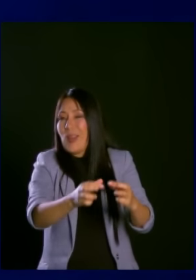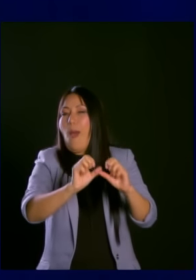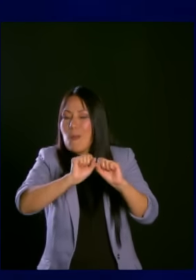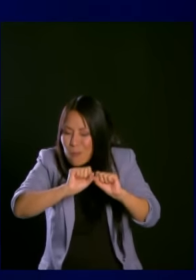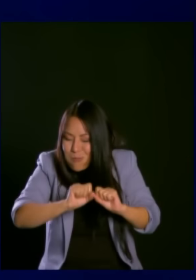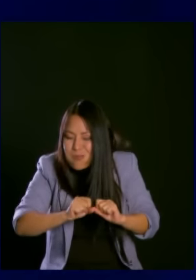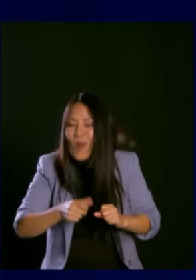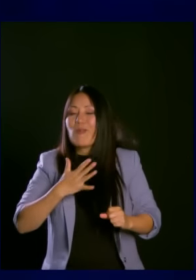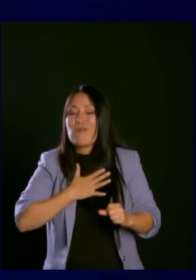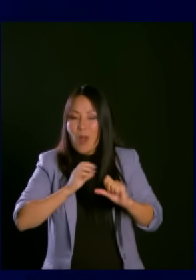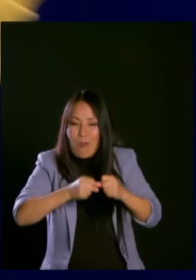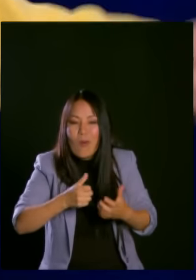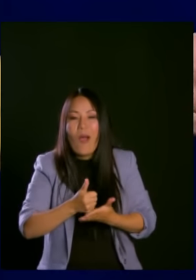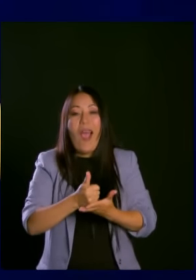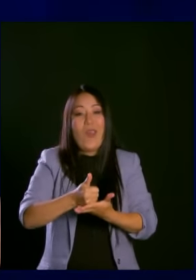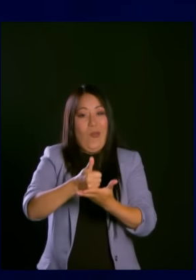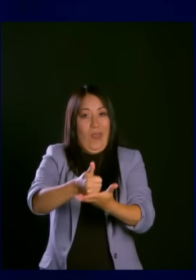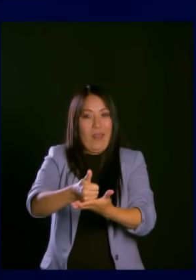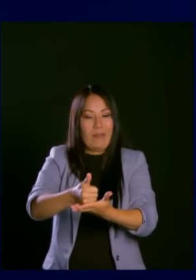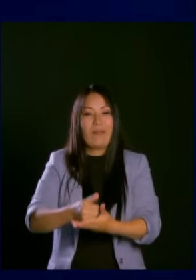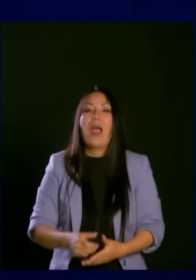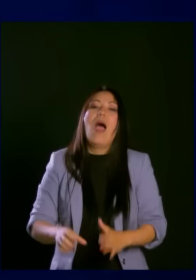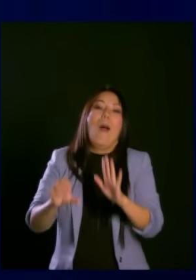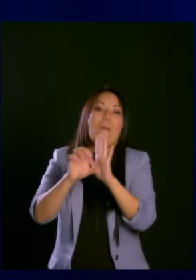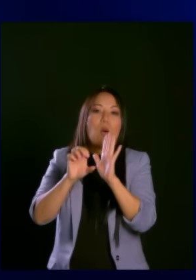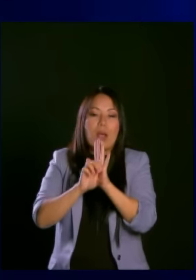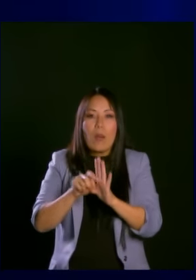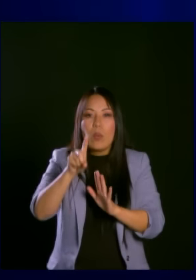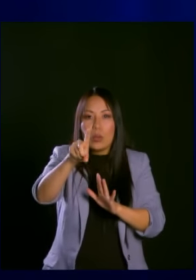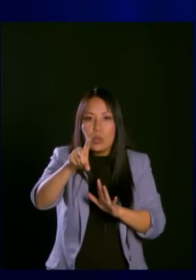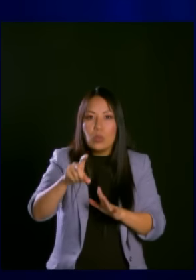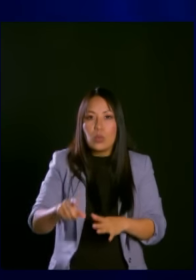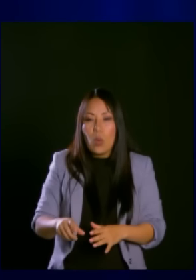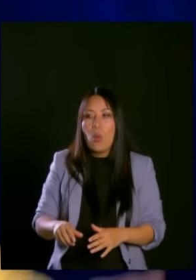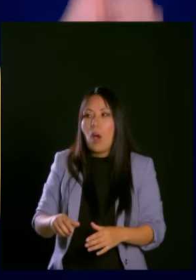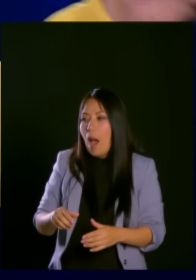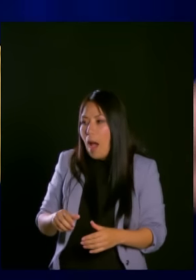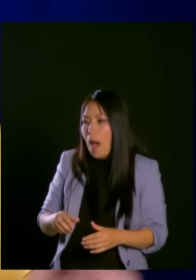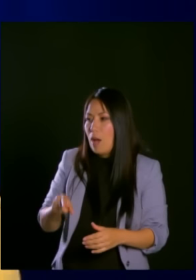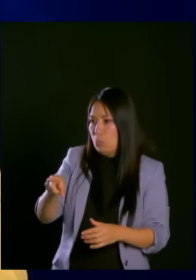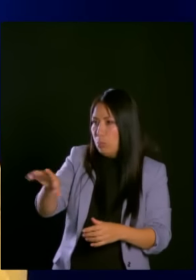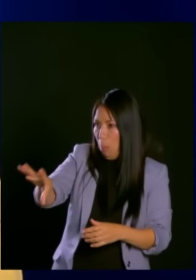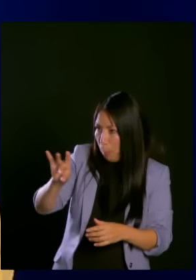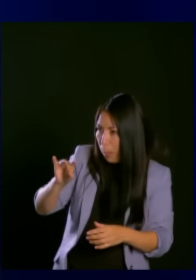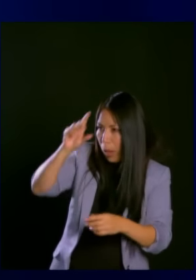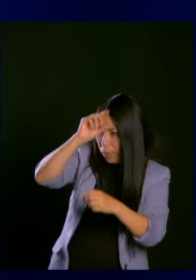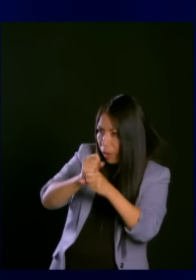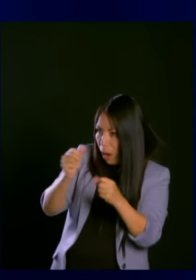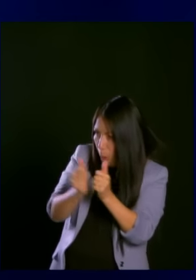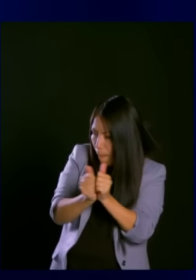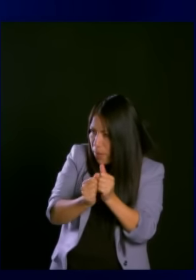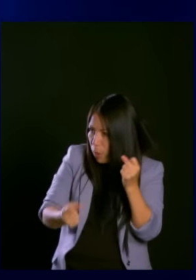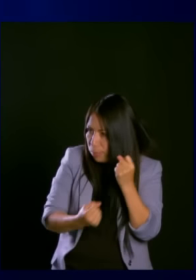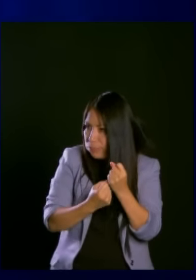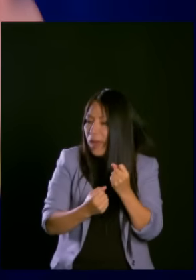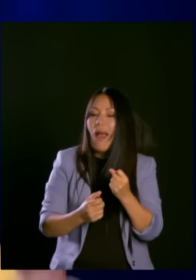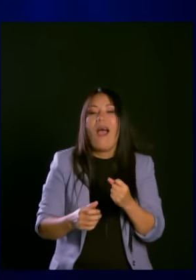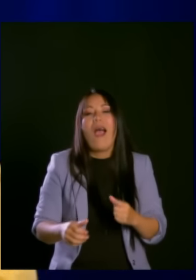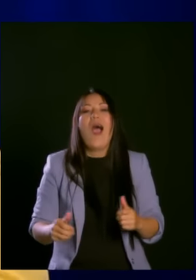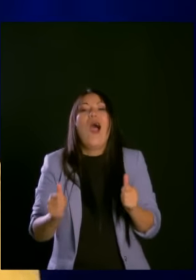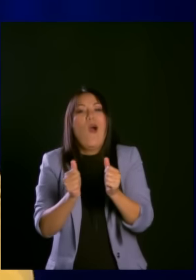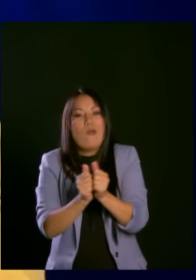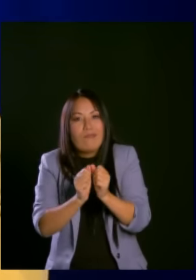Con un empleado que llegues a tener ya es bastante, ya vas caminando. Así que sueña,